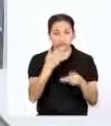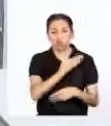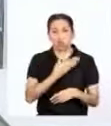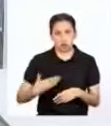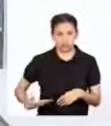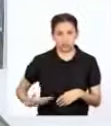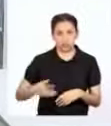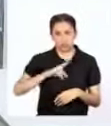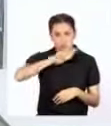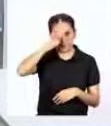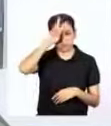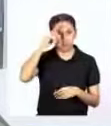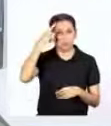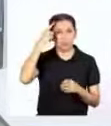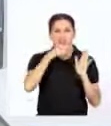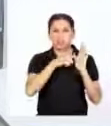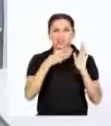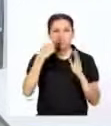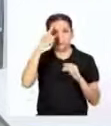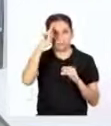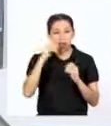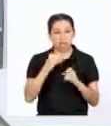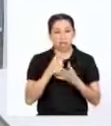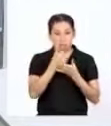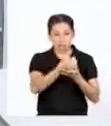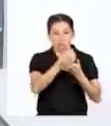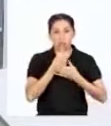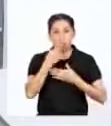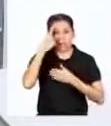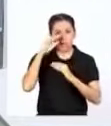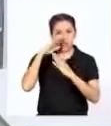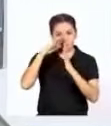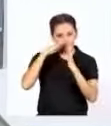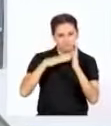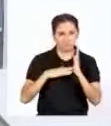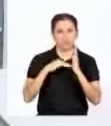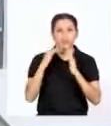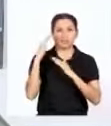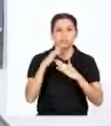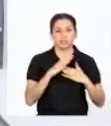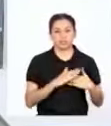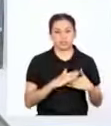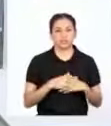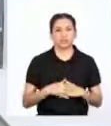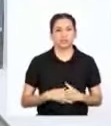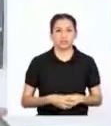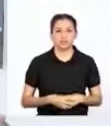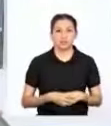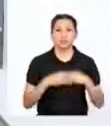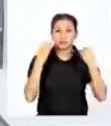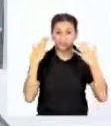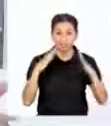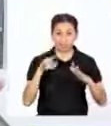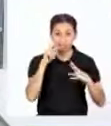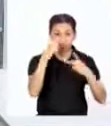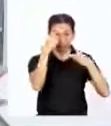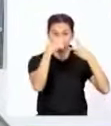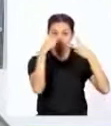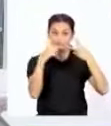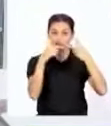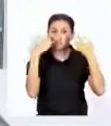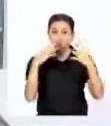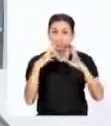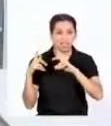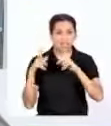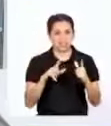establecidas por nuestro Estado que sirven para afrontar la discriminación. Entonces, ya que estos